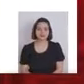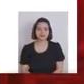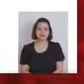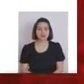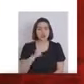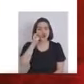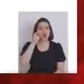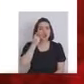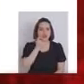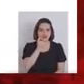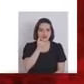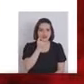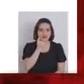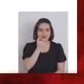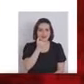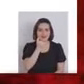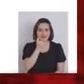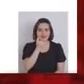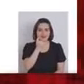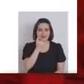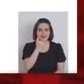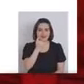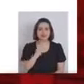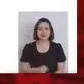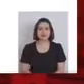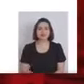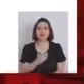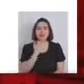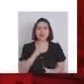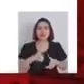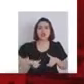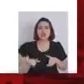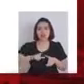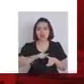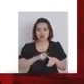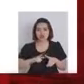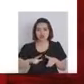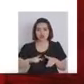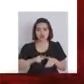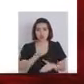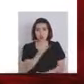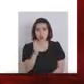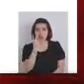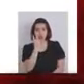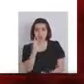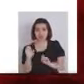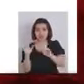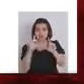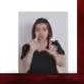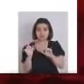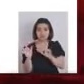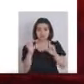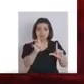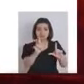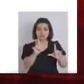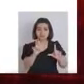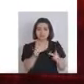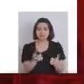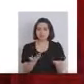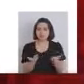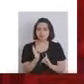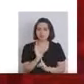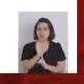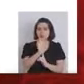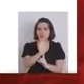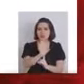la región de Antofagasta. En el sur de nuestro país, la región del Biobío. A diferencia de cómo se vio en el momento más crítico de la pandemia,